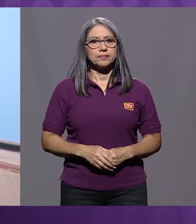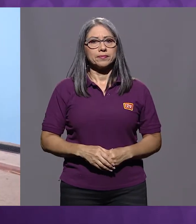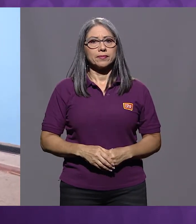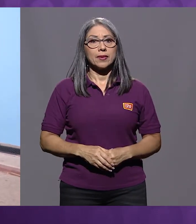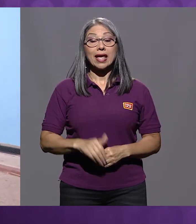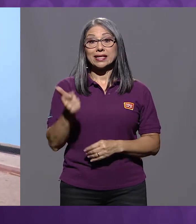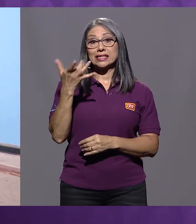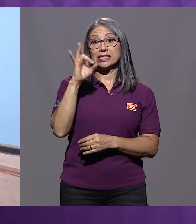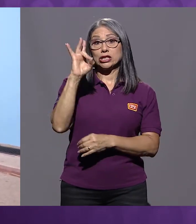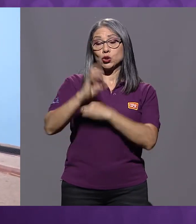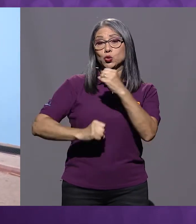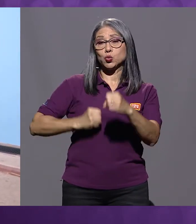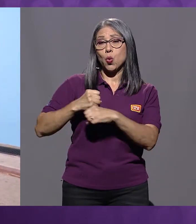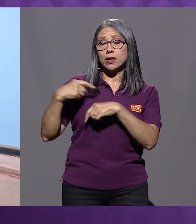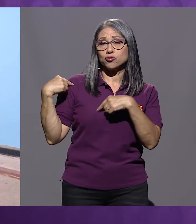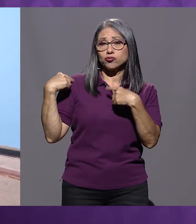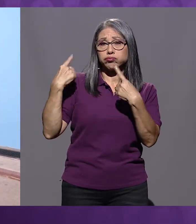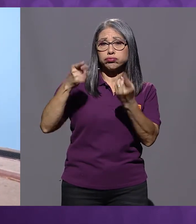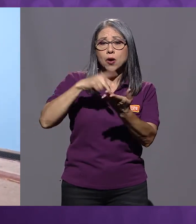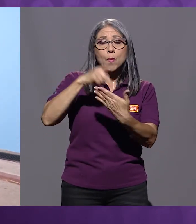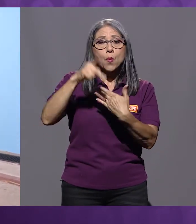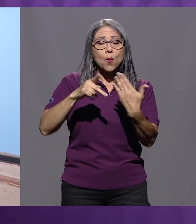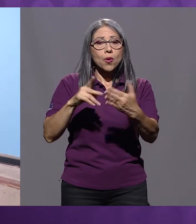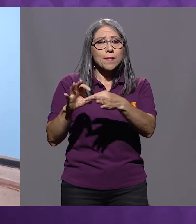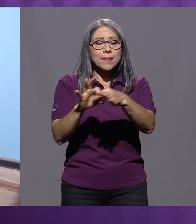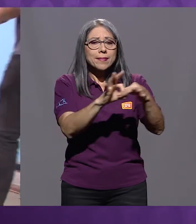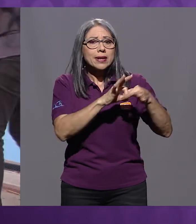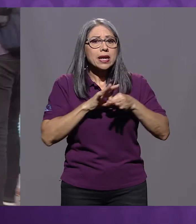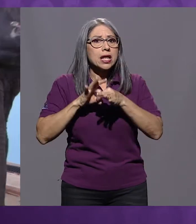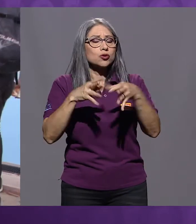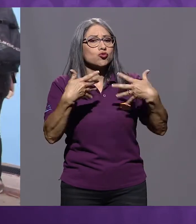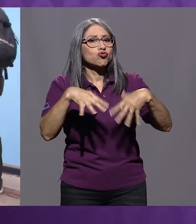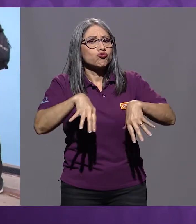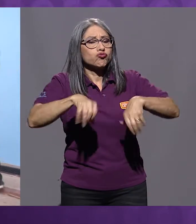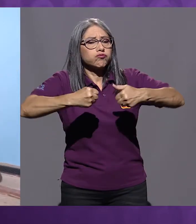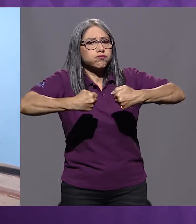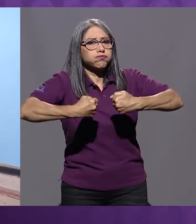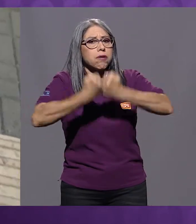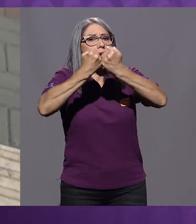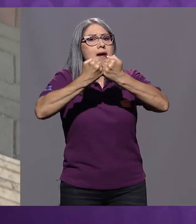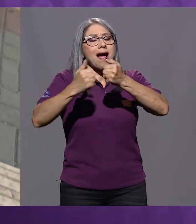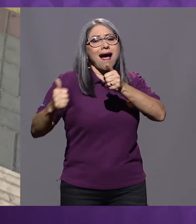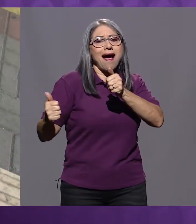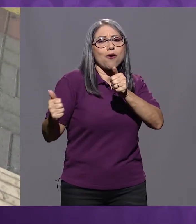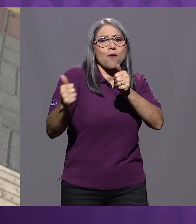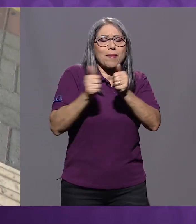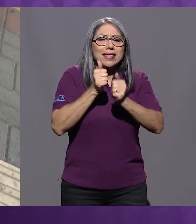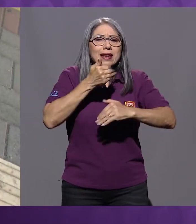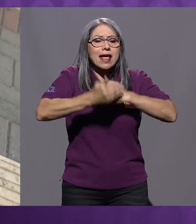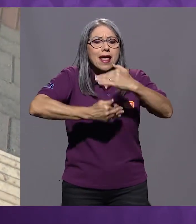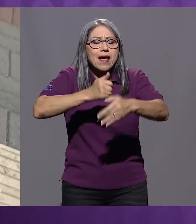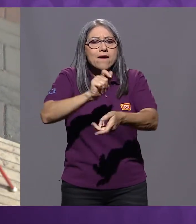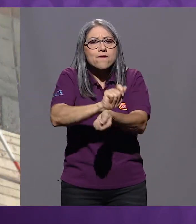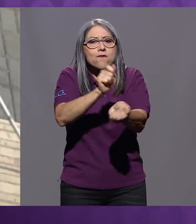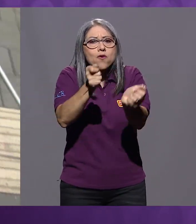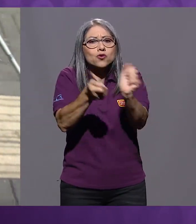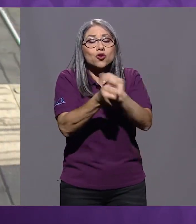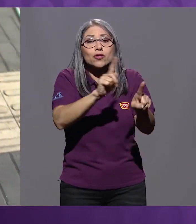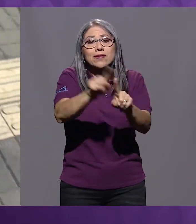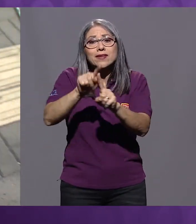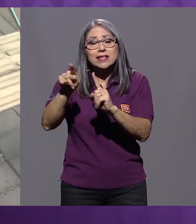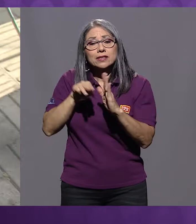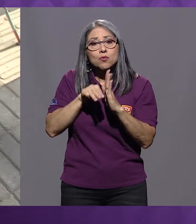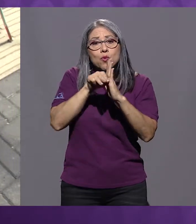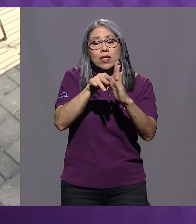En sus 18 años de existencia, Nexos se ha enfrentado al reto de acompañar la evolución en los paradigmas para entender